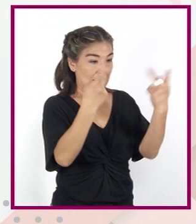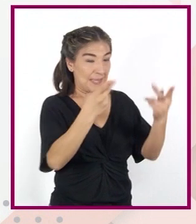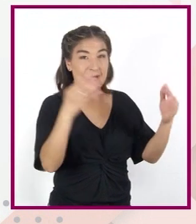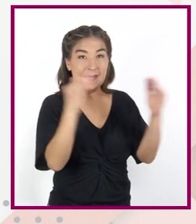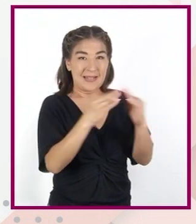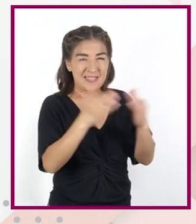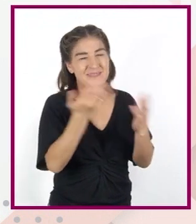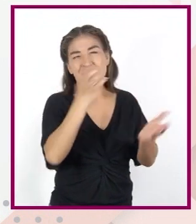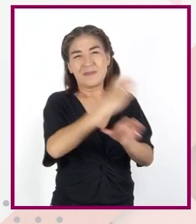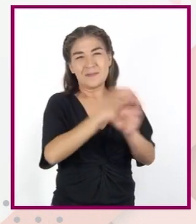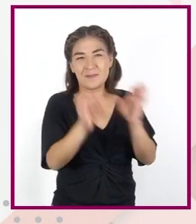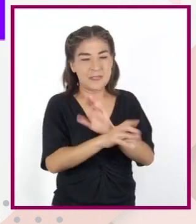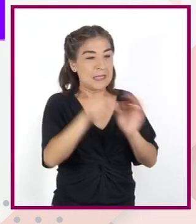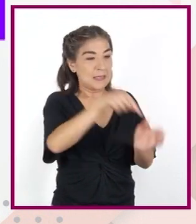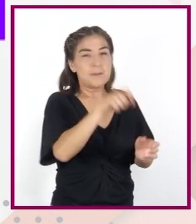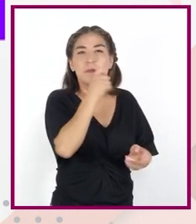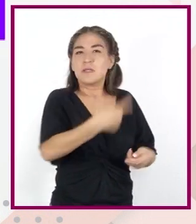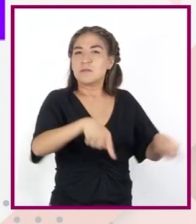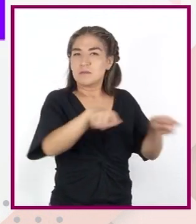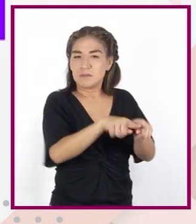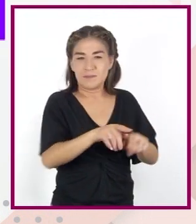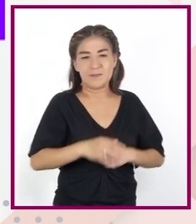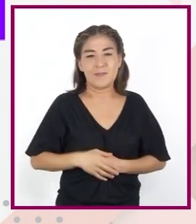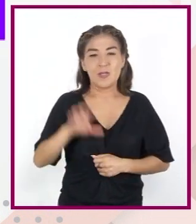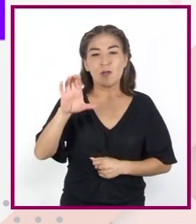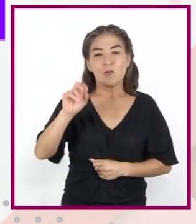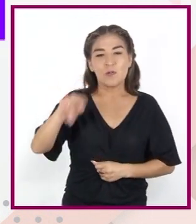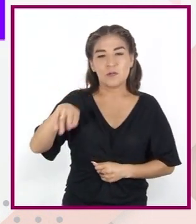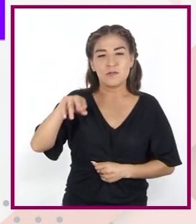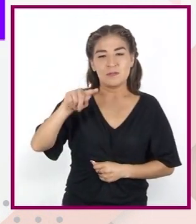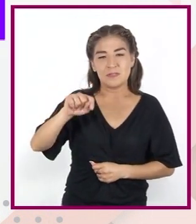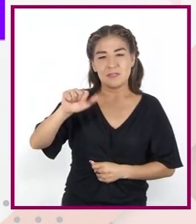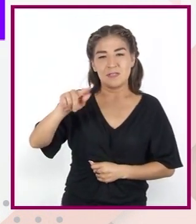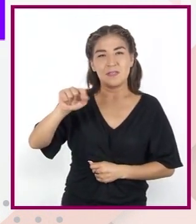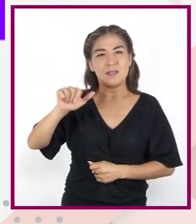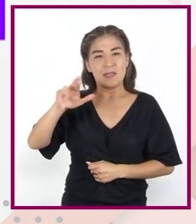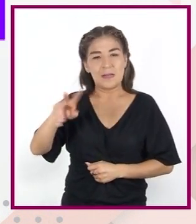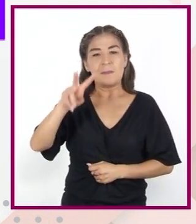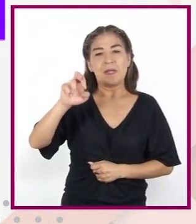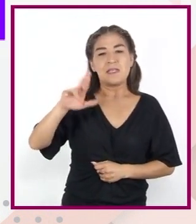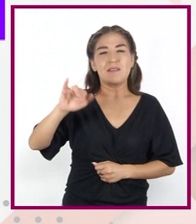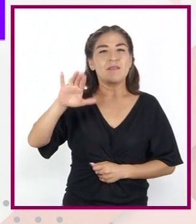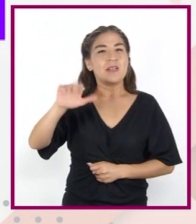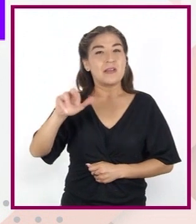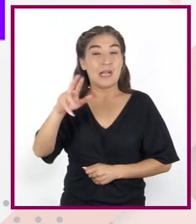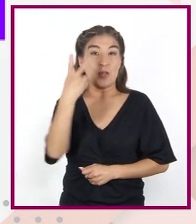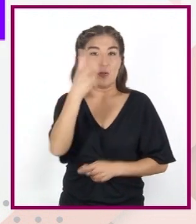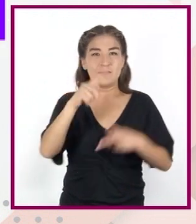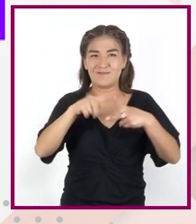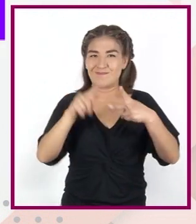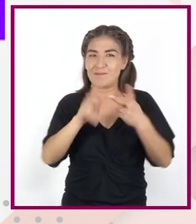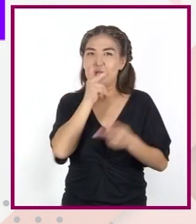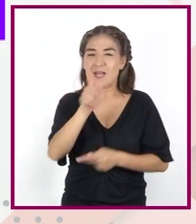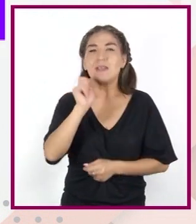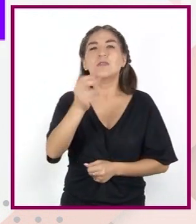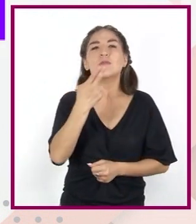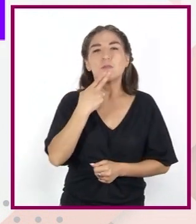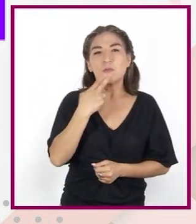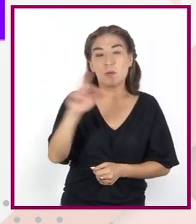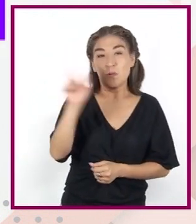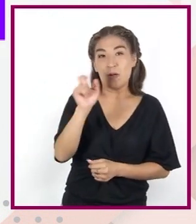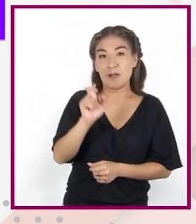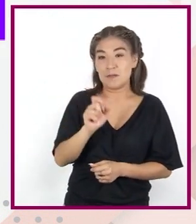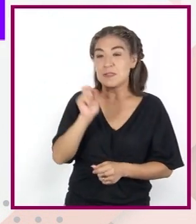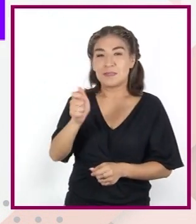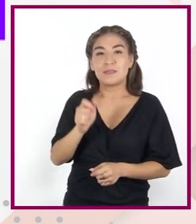estado que se encuentra. Constatar y verificar son dos cultismos que suelen utilizarse en lugar de la